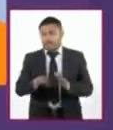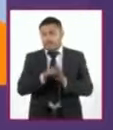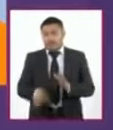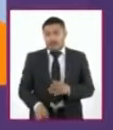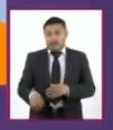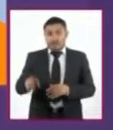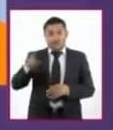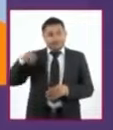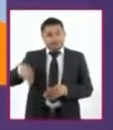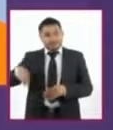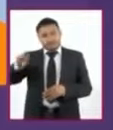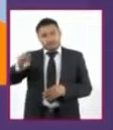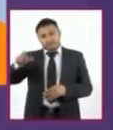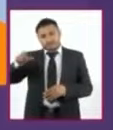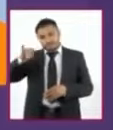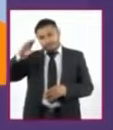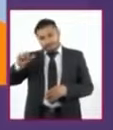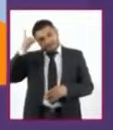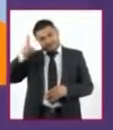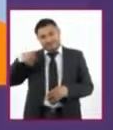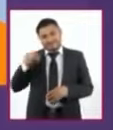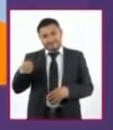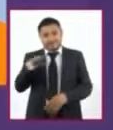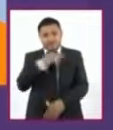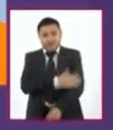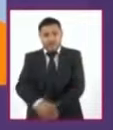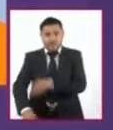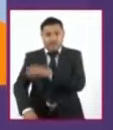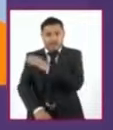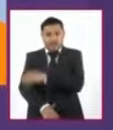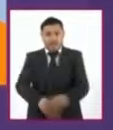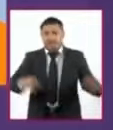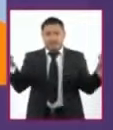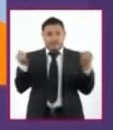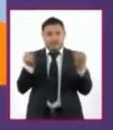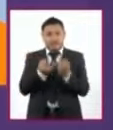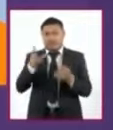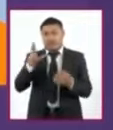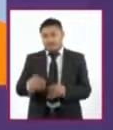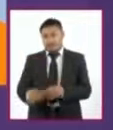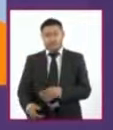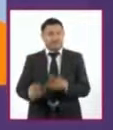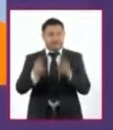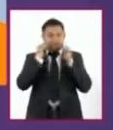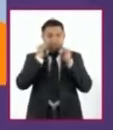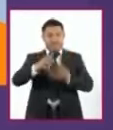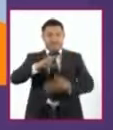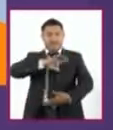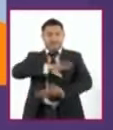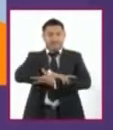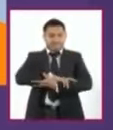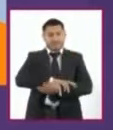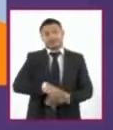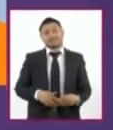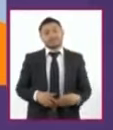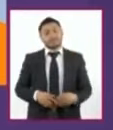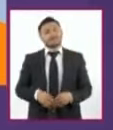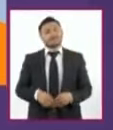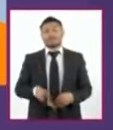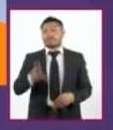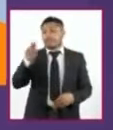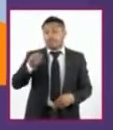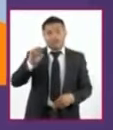el dios mexica no tiene los brazos del todo simétricos, aun cuando se divida por la mitad. no